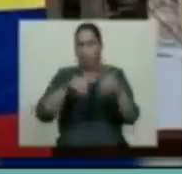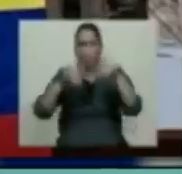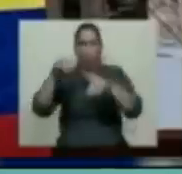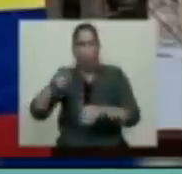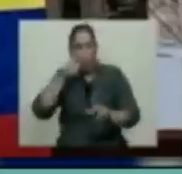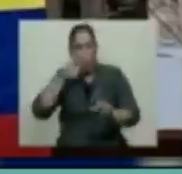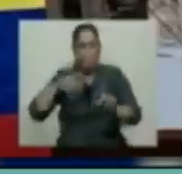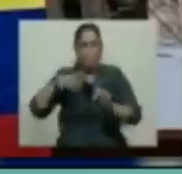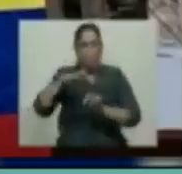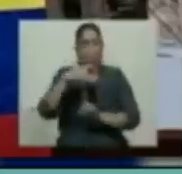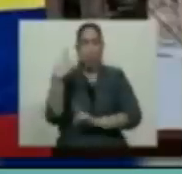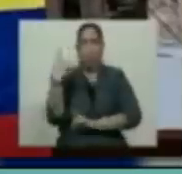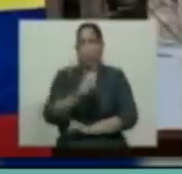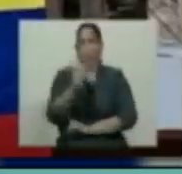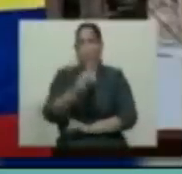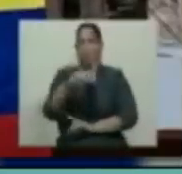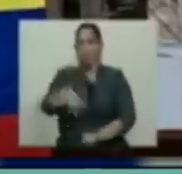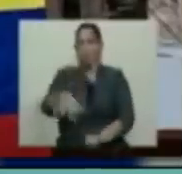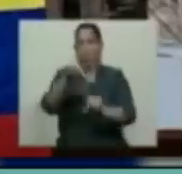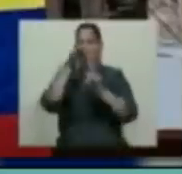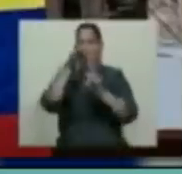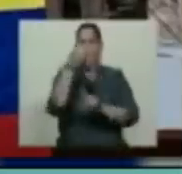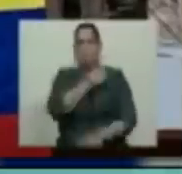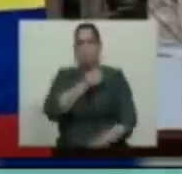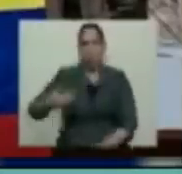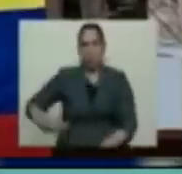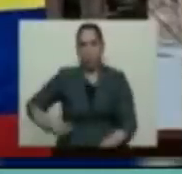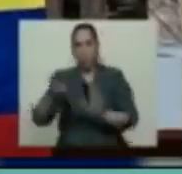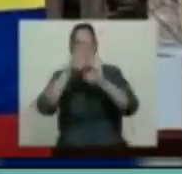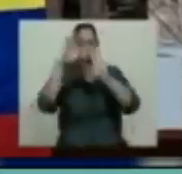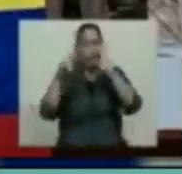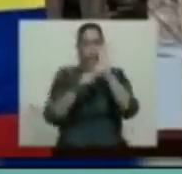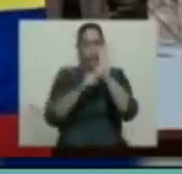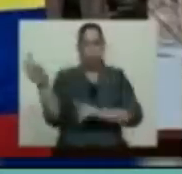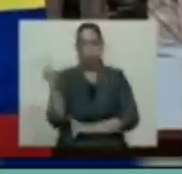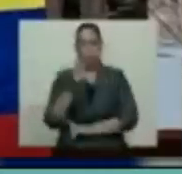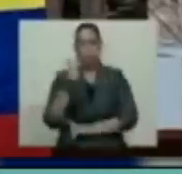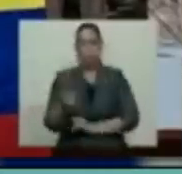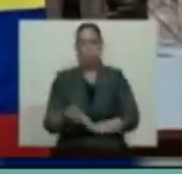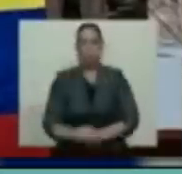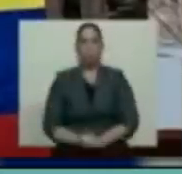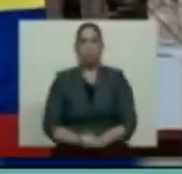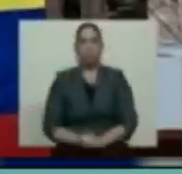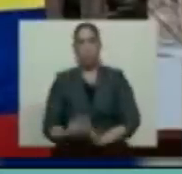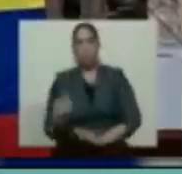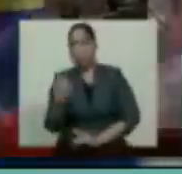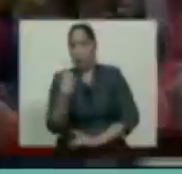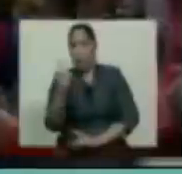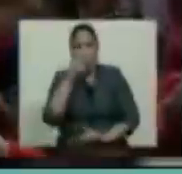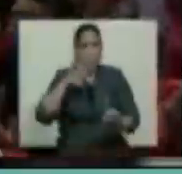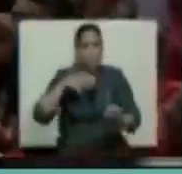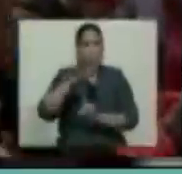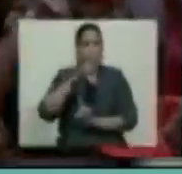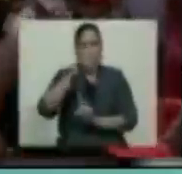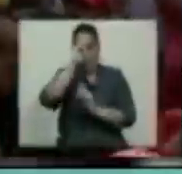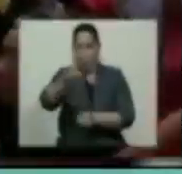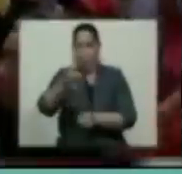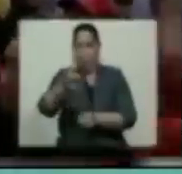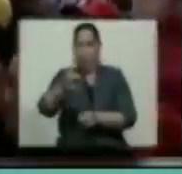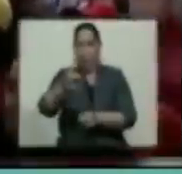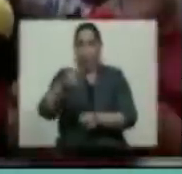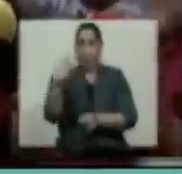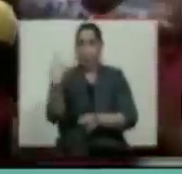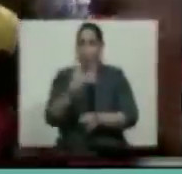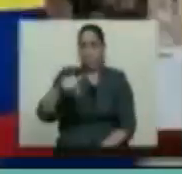muy rápidamente salieron a apoyar la presidencia de Guaidó fue tomado por sorpresa. No, yo te diría que ninguno, absolutamente. Ah, no. Es un dato muy importante. No, para